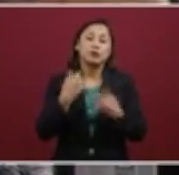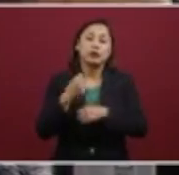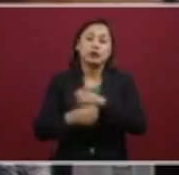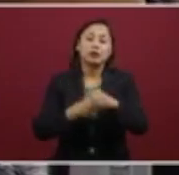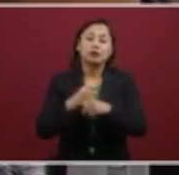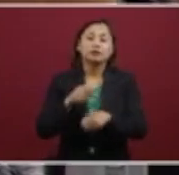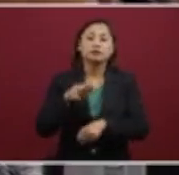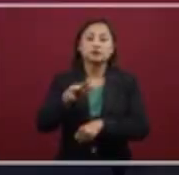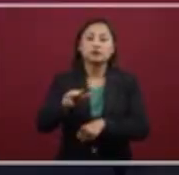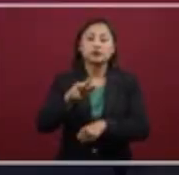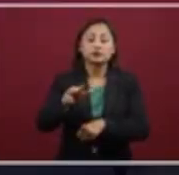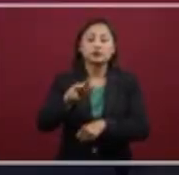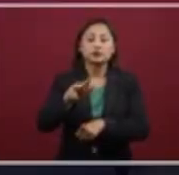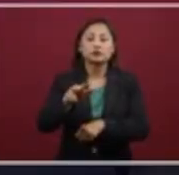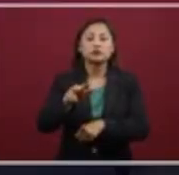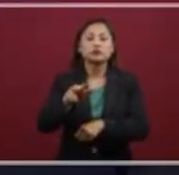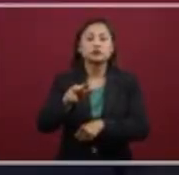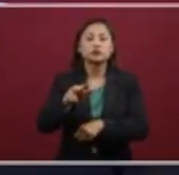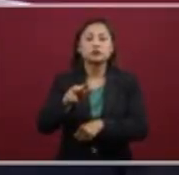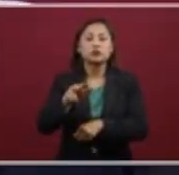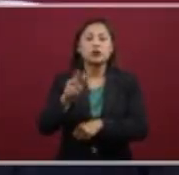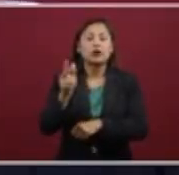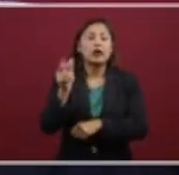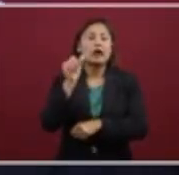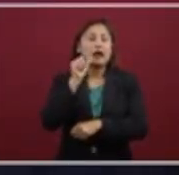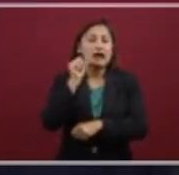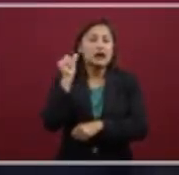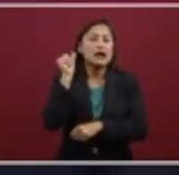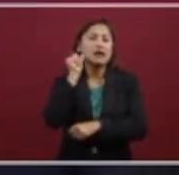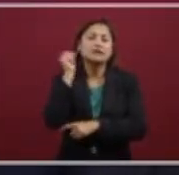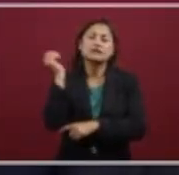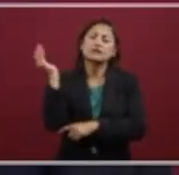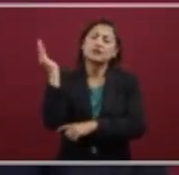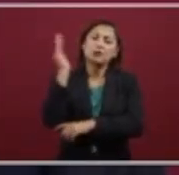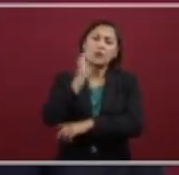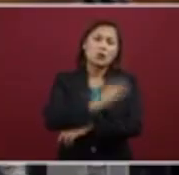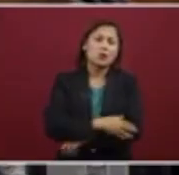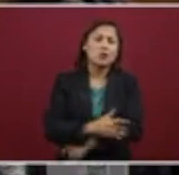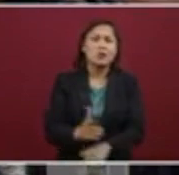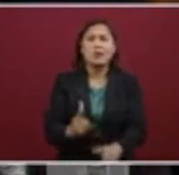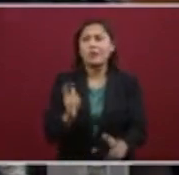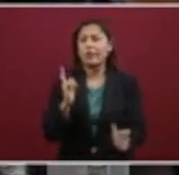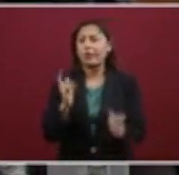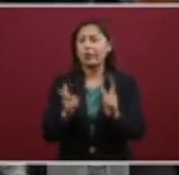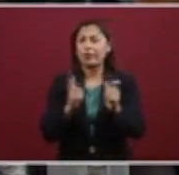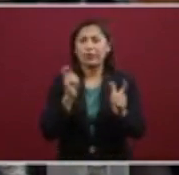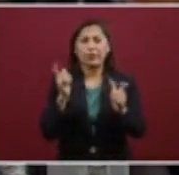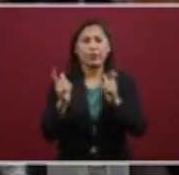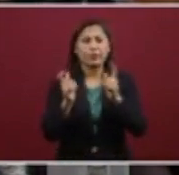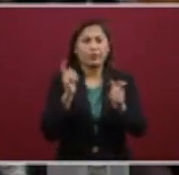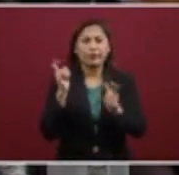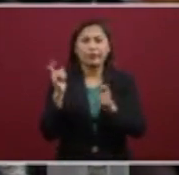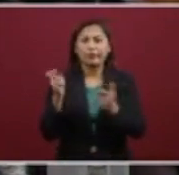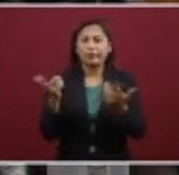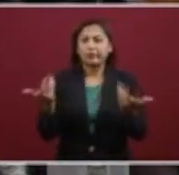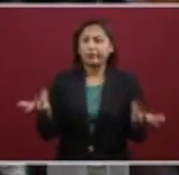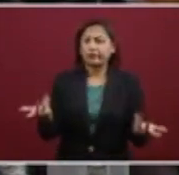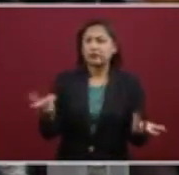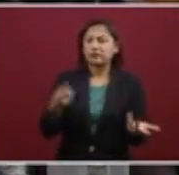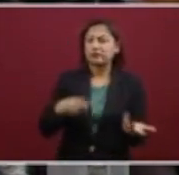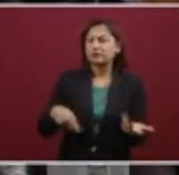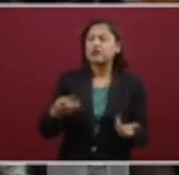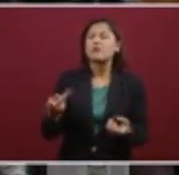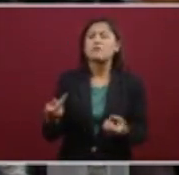Hubo disparos todo el día de ayer hasta la noche. No hay autoridad que